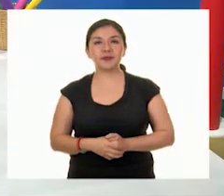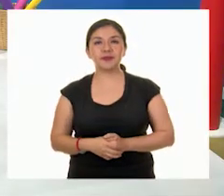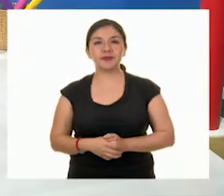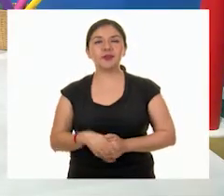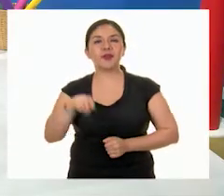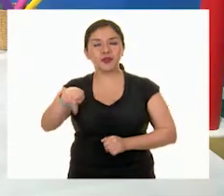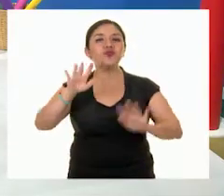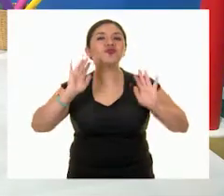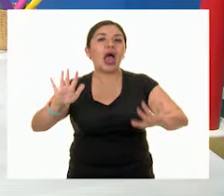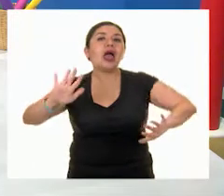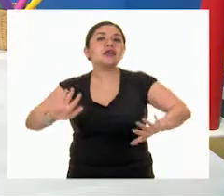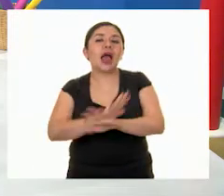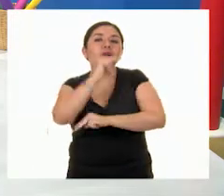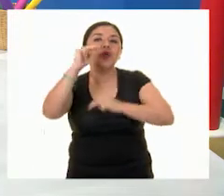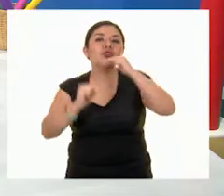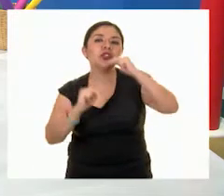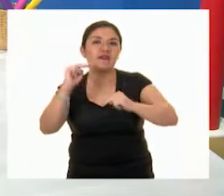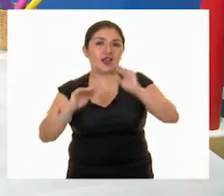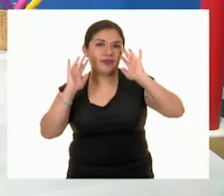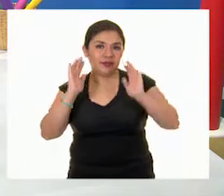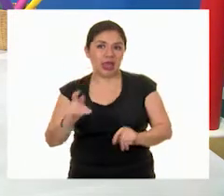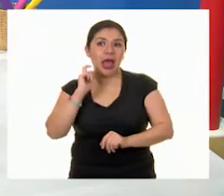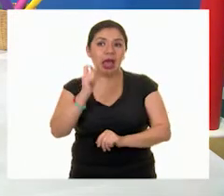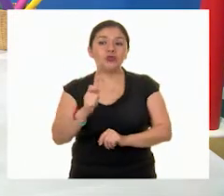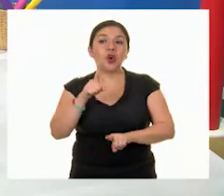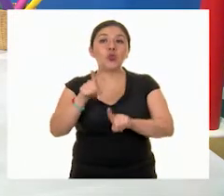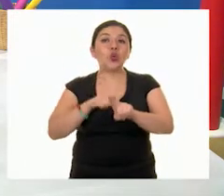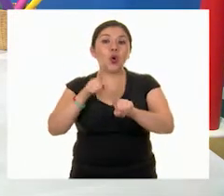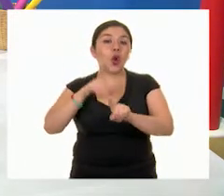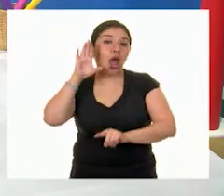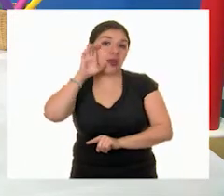Porque ya le cambiamos el nivel. Otra vez prisma naranja.